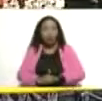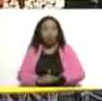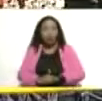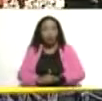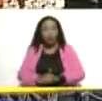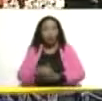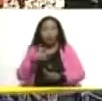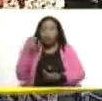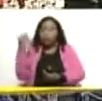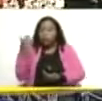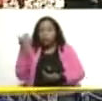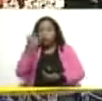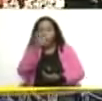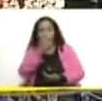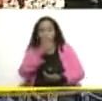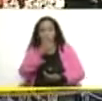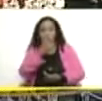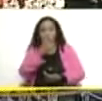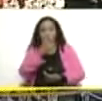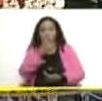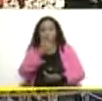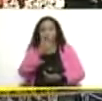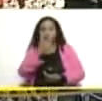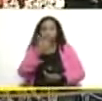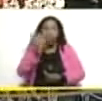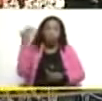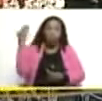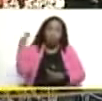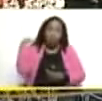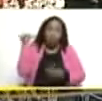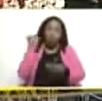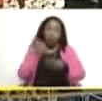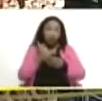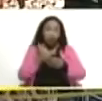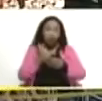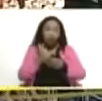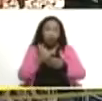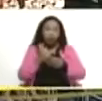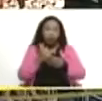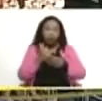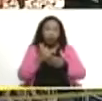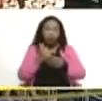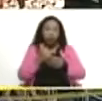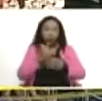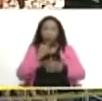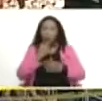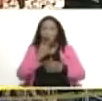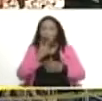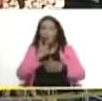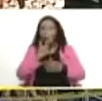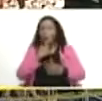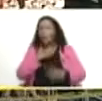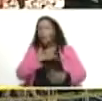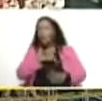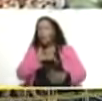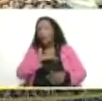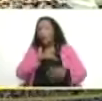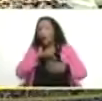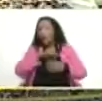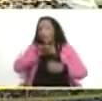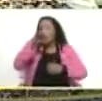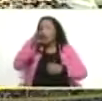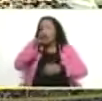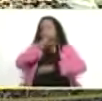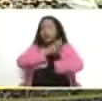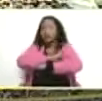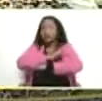Buscan con la traición apuñalear lo más hermoso que se tiene, que es la moral, la espiritualidad, la